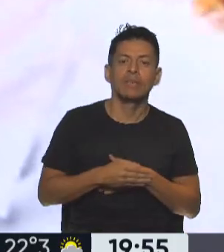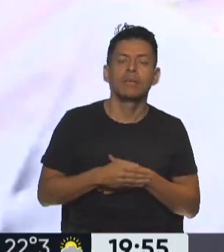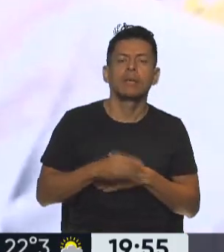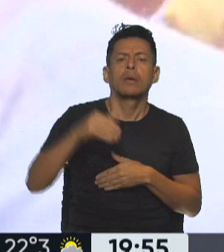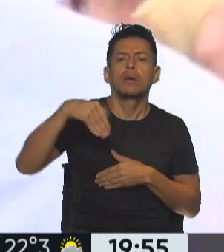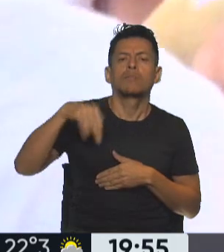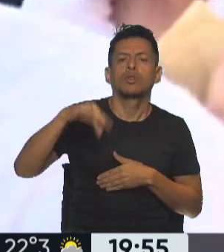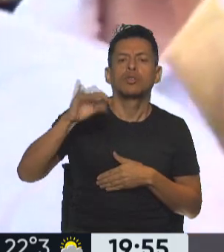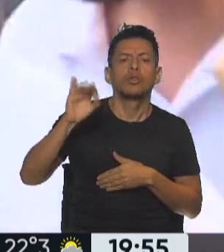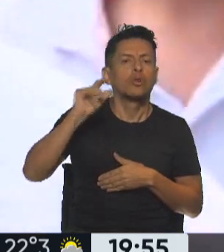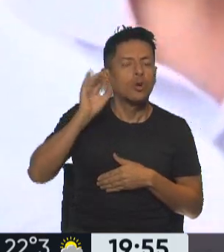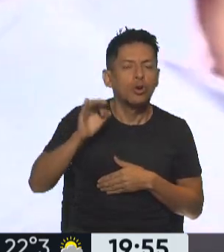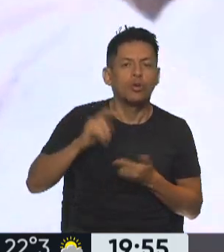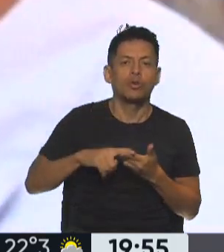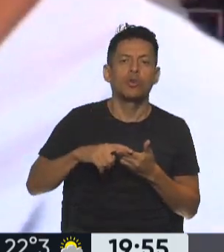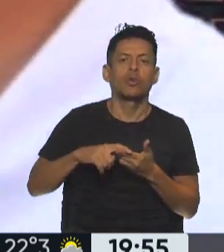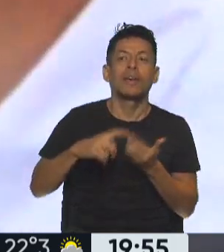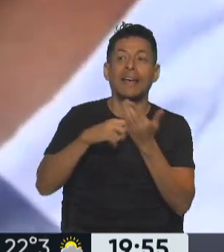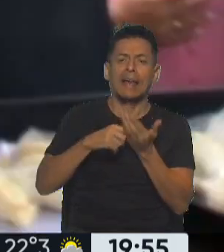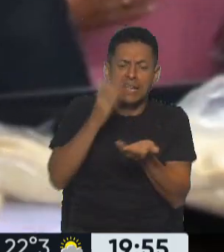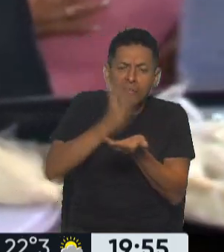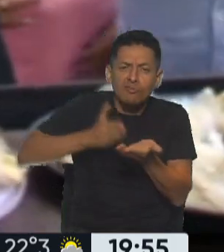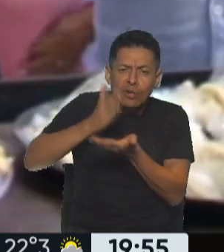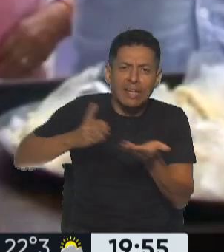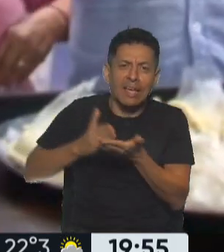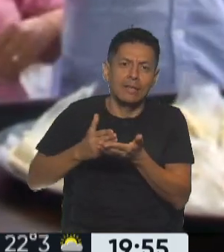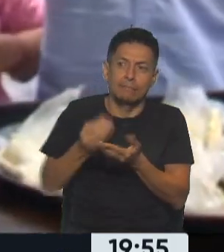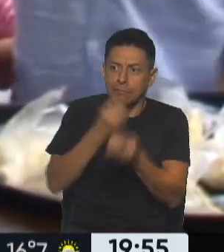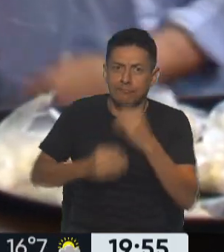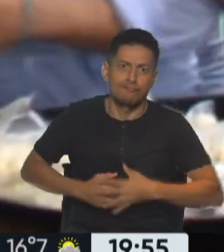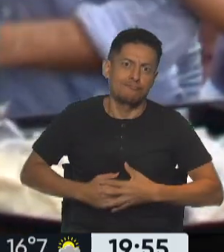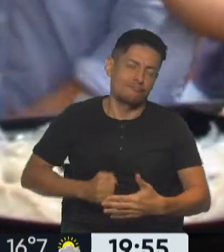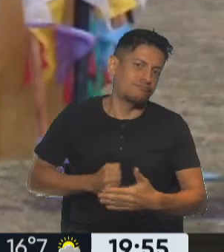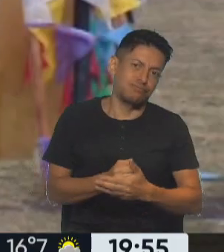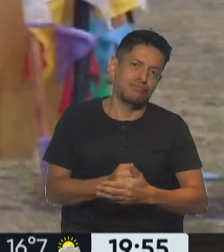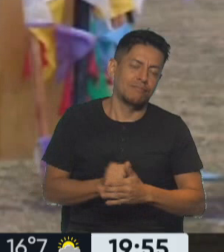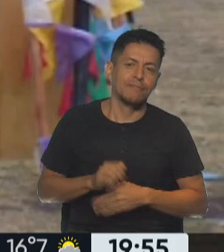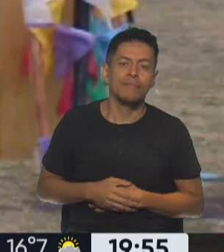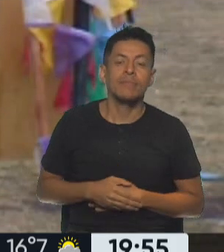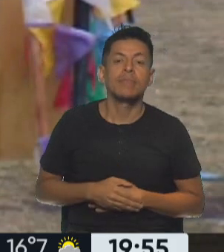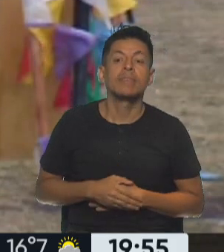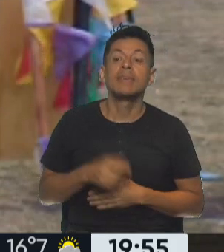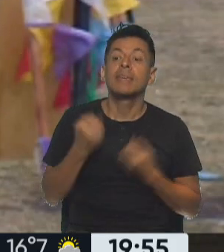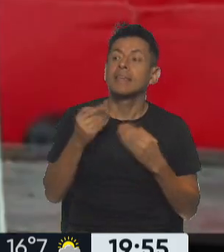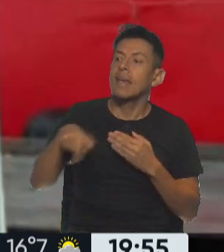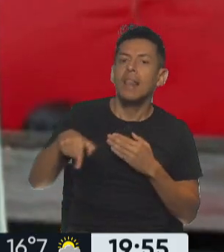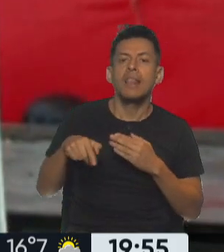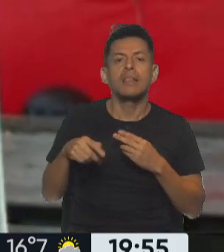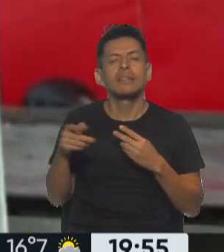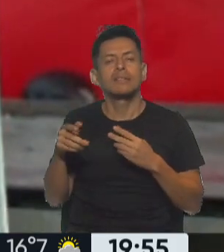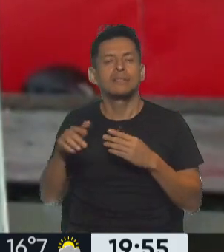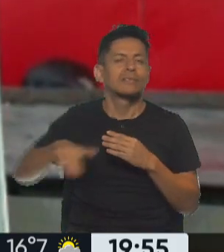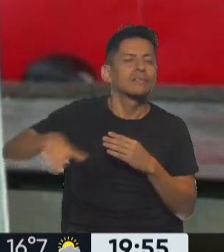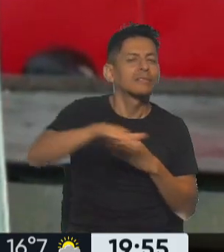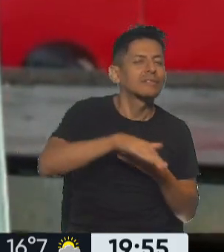Yo creo que como dos más y me voy rodando, pero ahí vamos. ¿Cómo está la temporada? La temporada está excelente, como vos bien la ves,